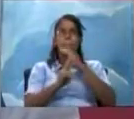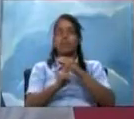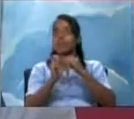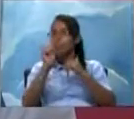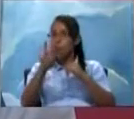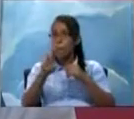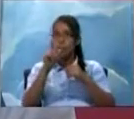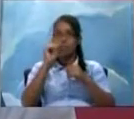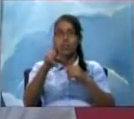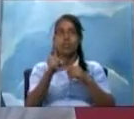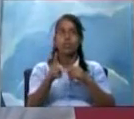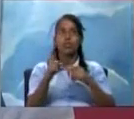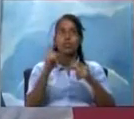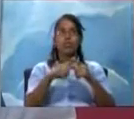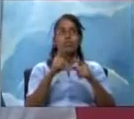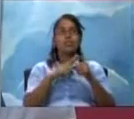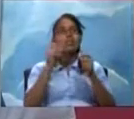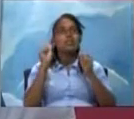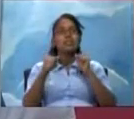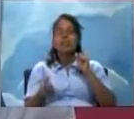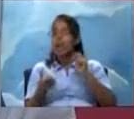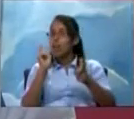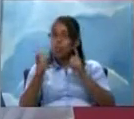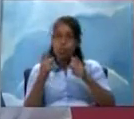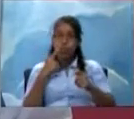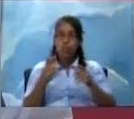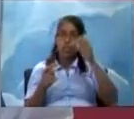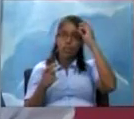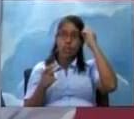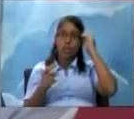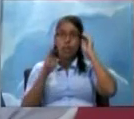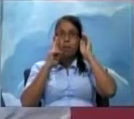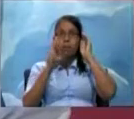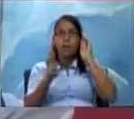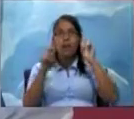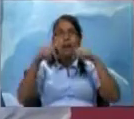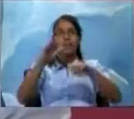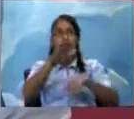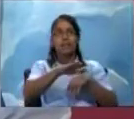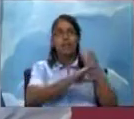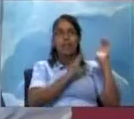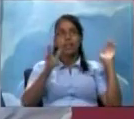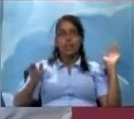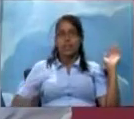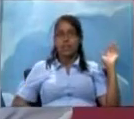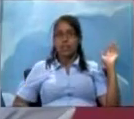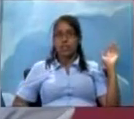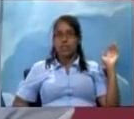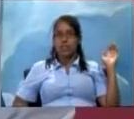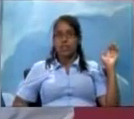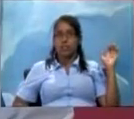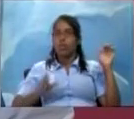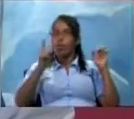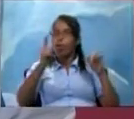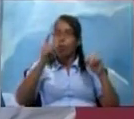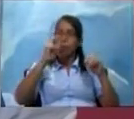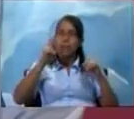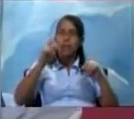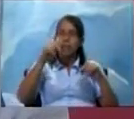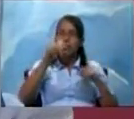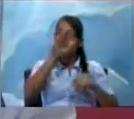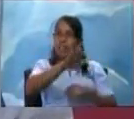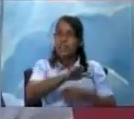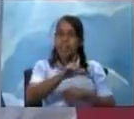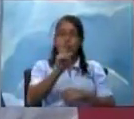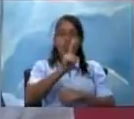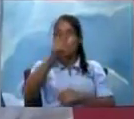versículo 21. Entonces, si alguno dijere: mira, aquí está el Cristo, o mira, allí